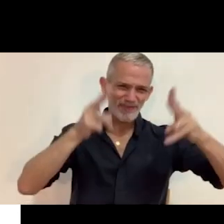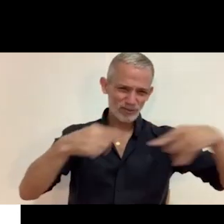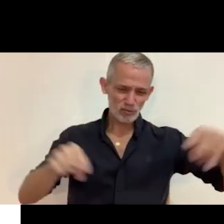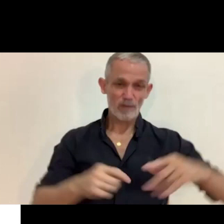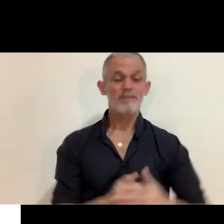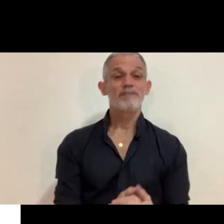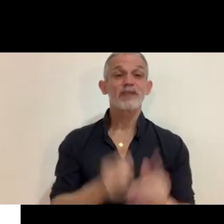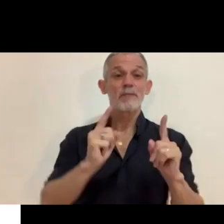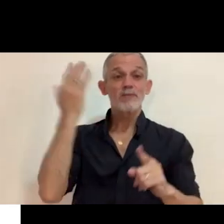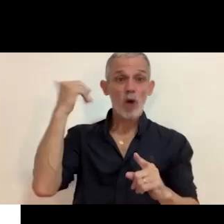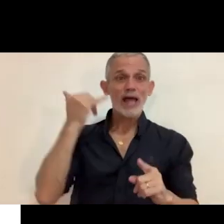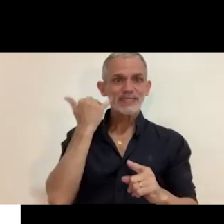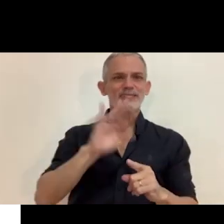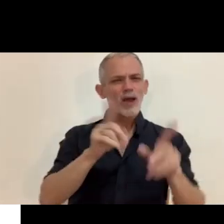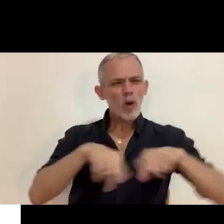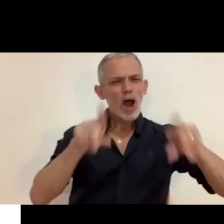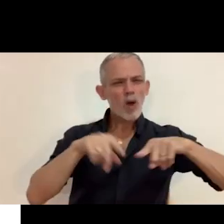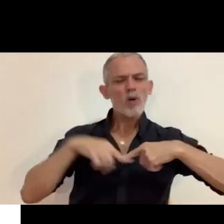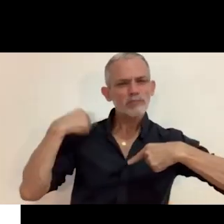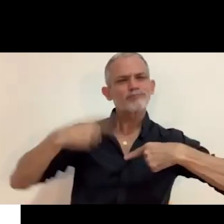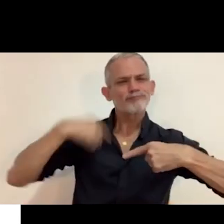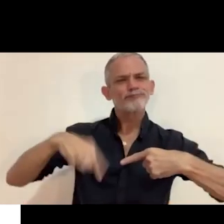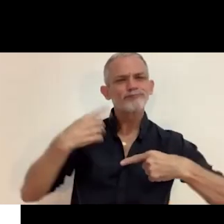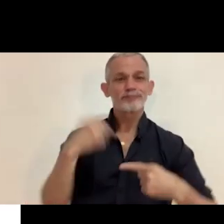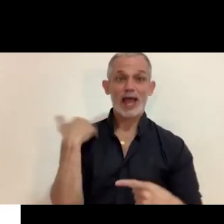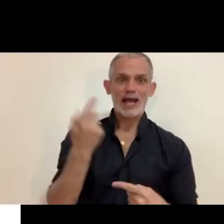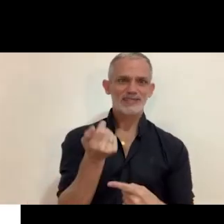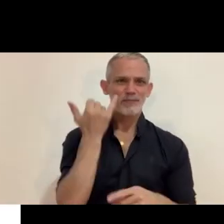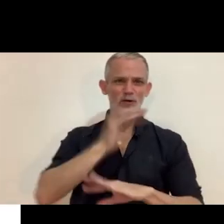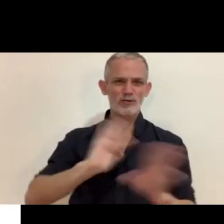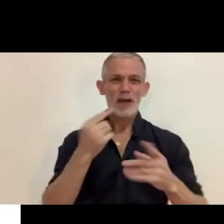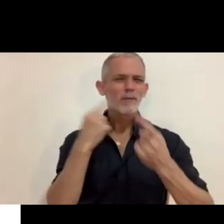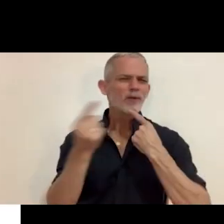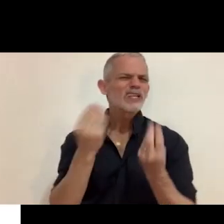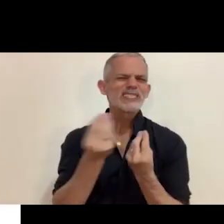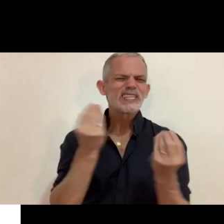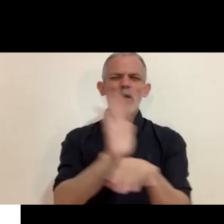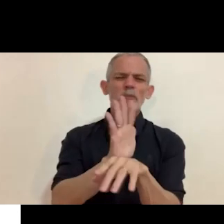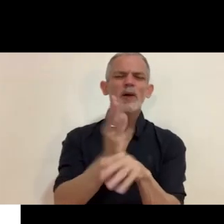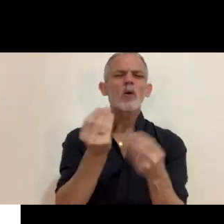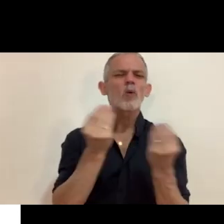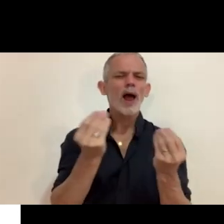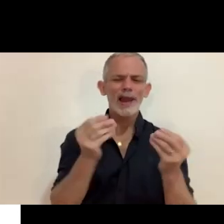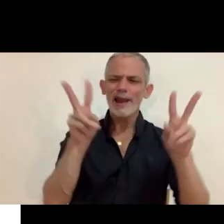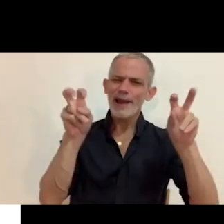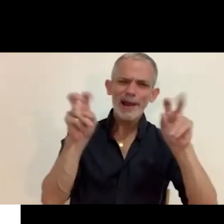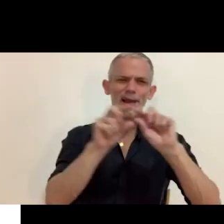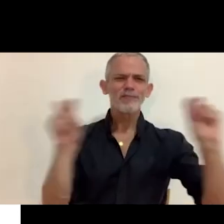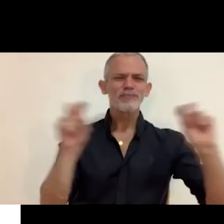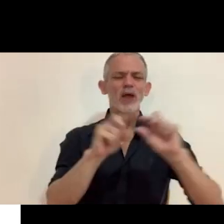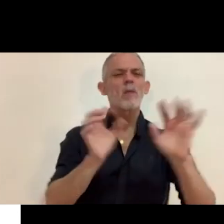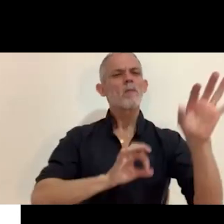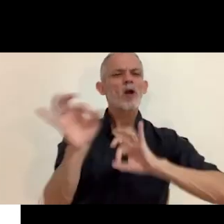sido moneda recurrente, y hace poco preguntaron qué significa o cuáles son esos